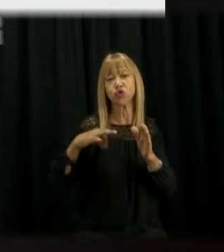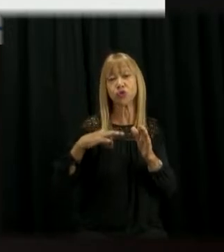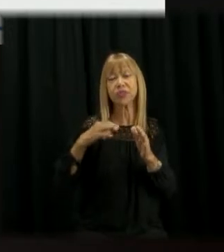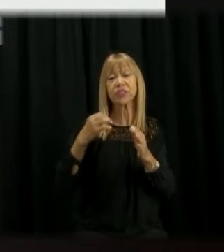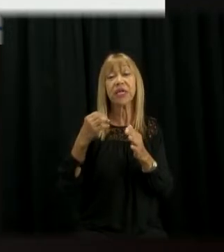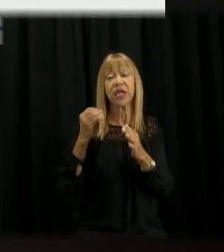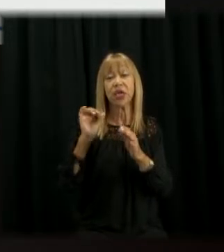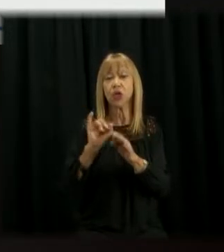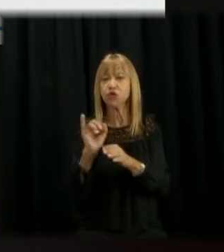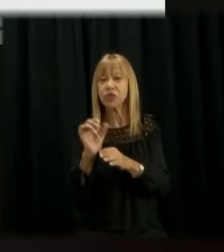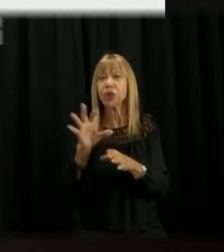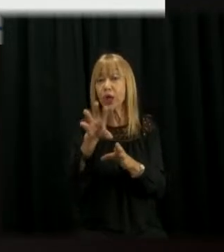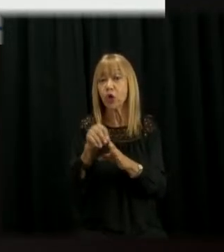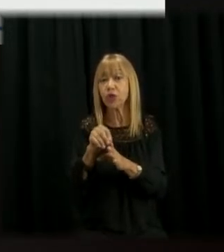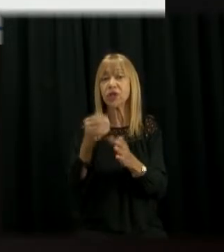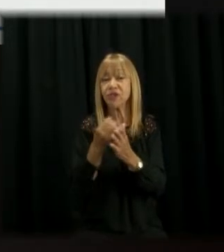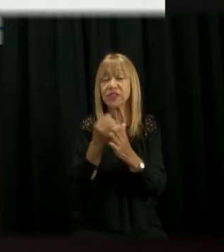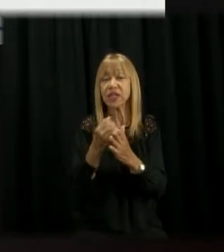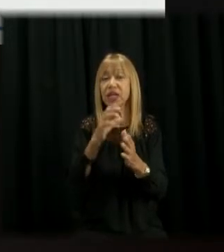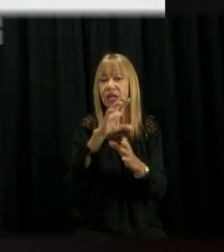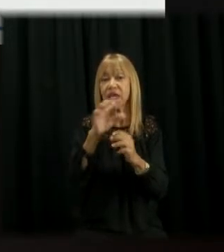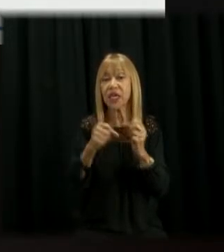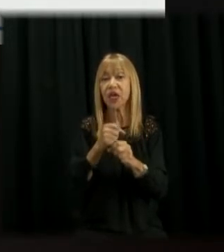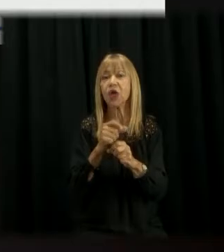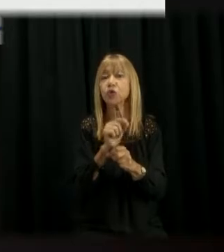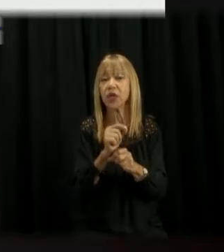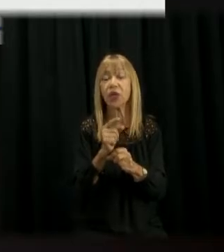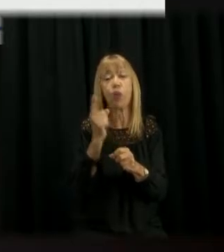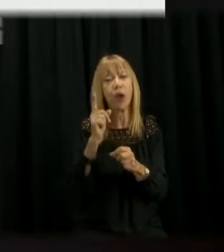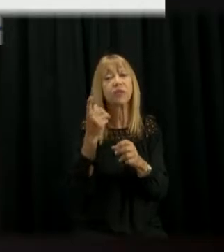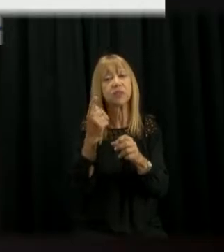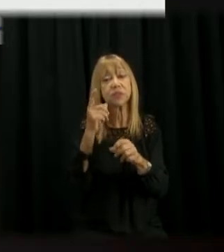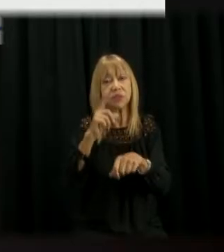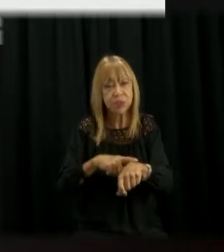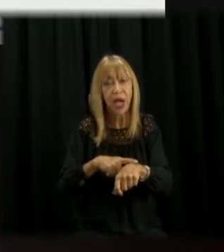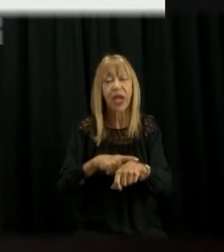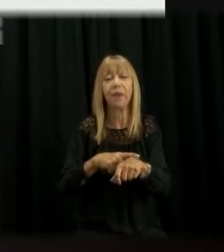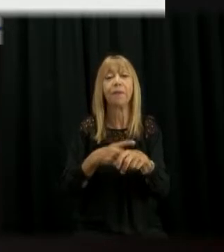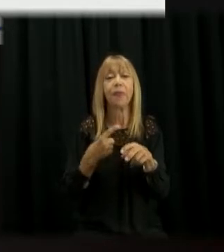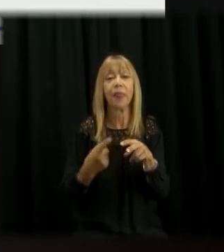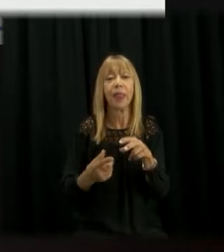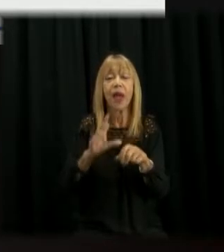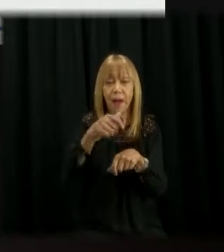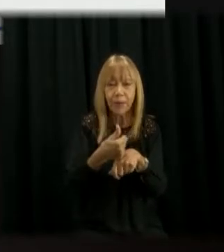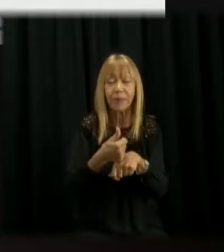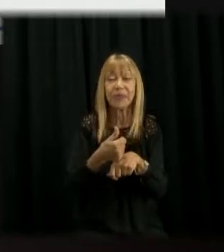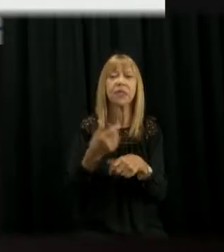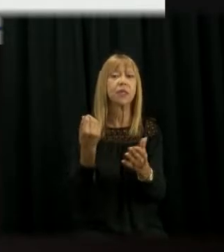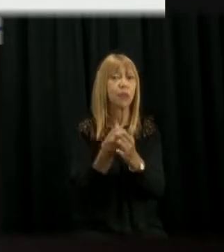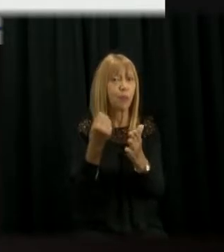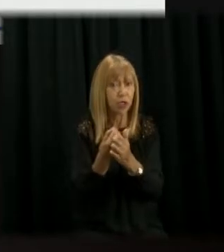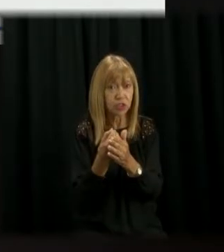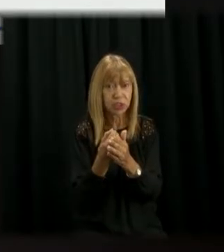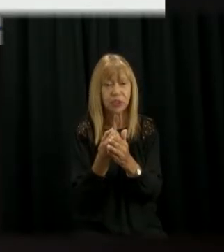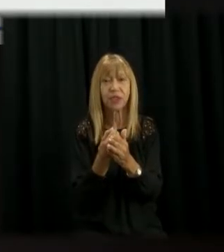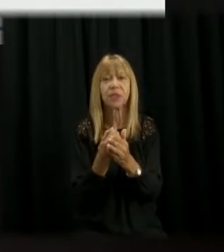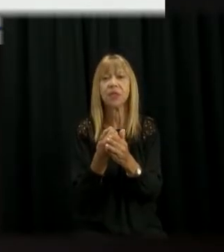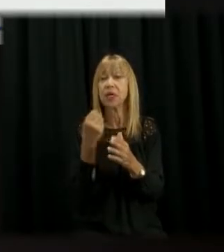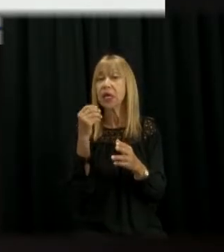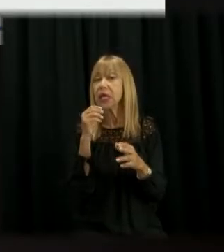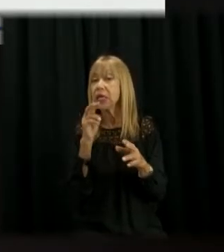de los fondos de alivio federales y estatales que se incluyeron en el presupuesto anteriormente. El presupuesto no